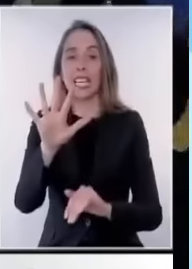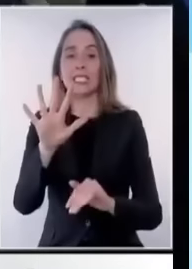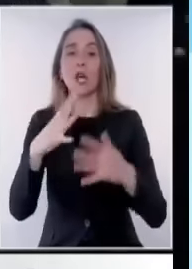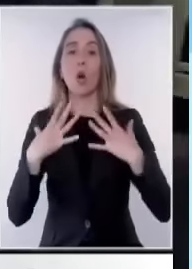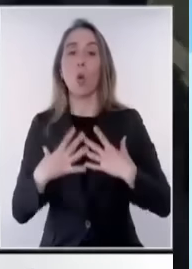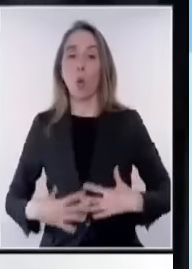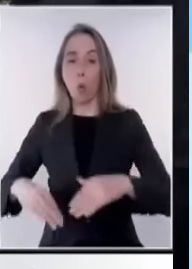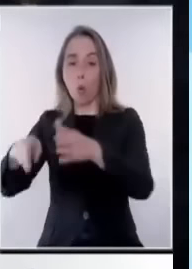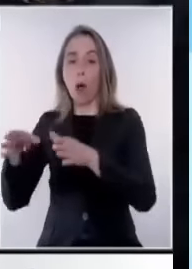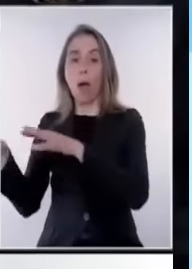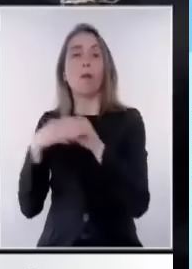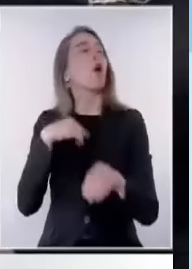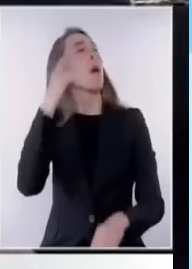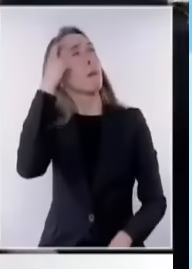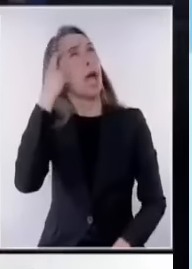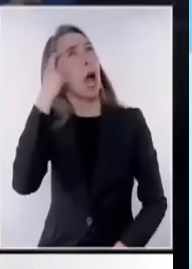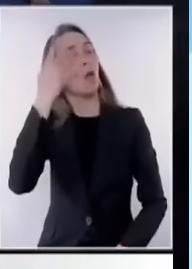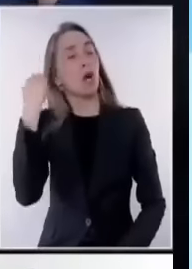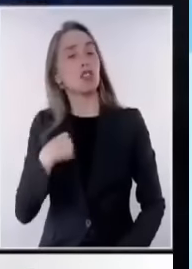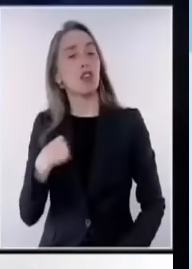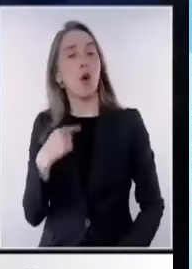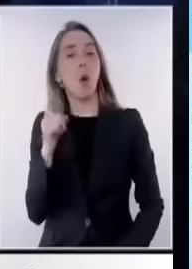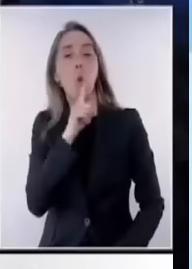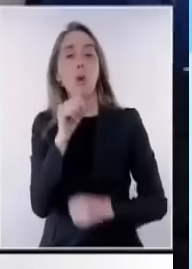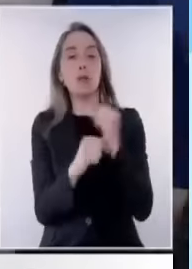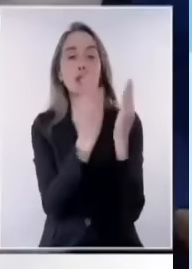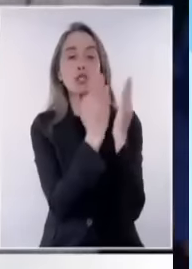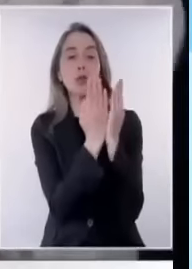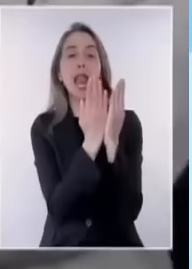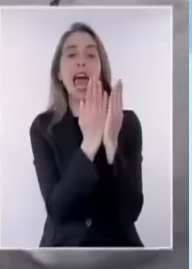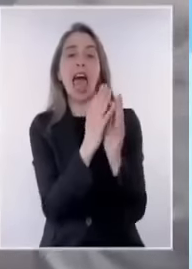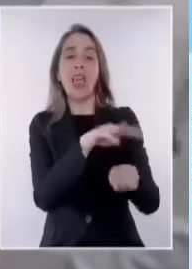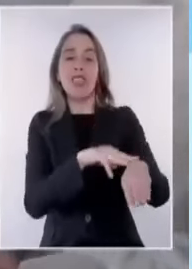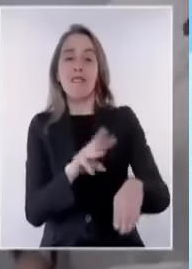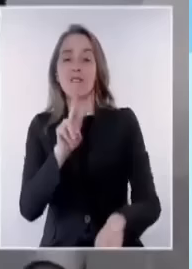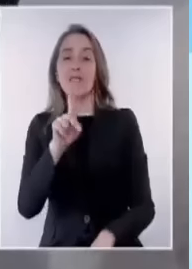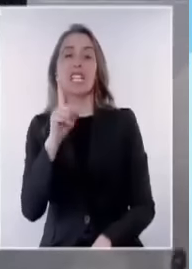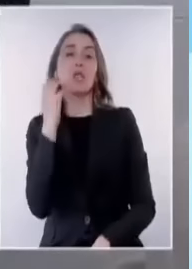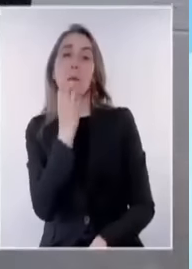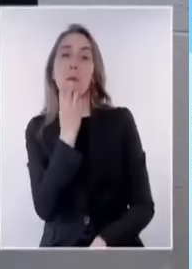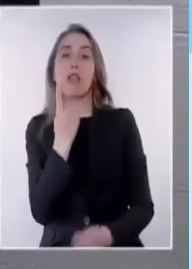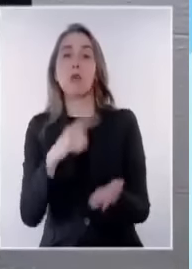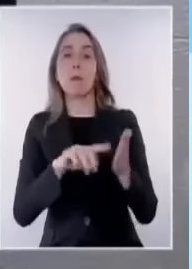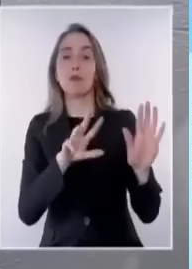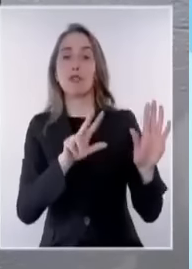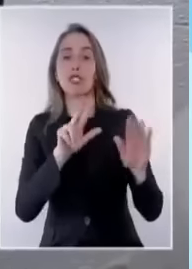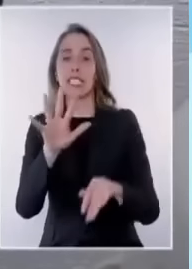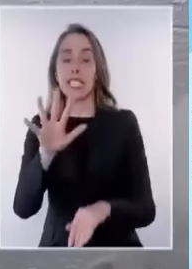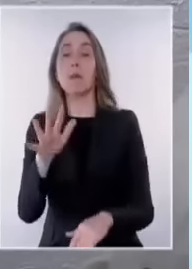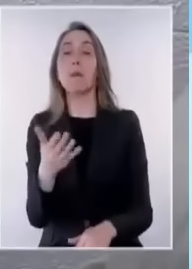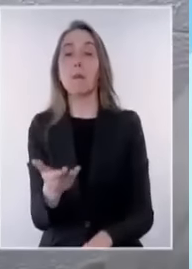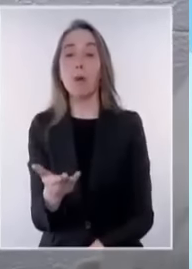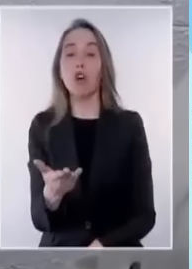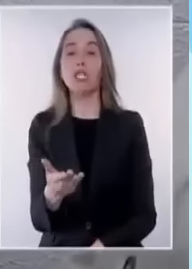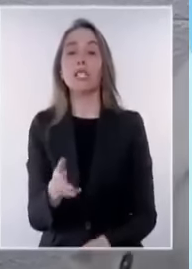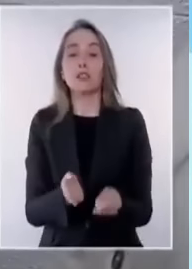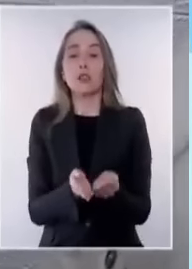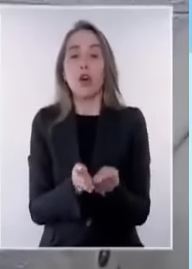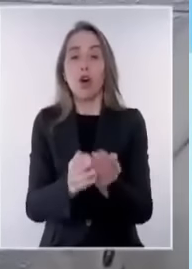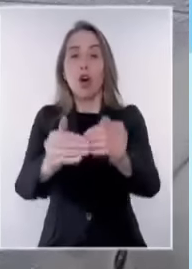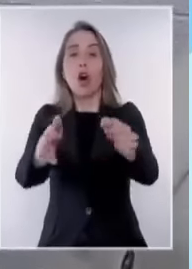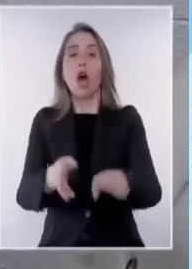¿85 se traen los 85? Yo me acuerdo, siendo mi último año de la Escuela Naval, presidente, que el 21 de mayo del 85, y por eso que en una